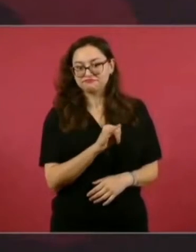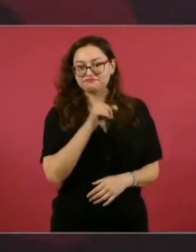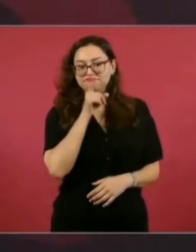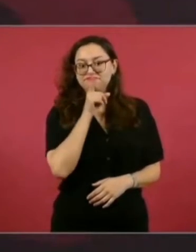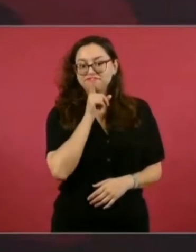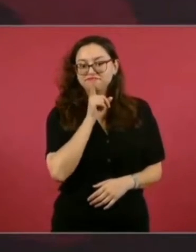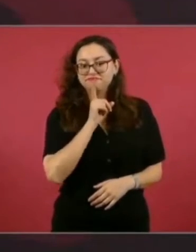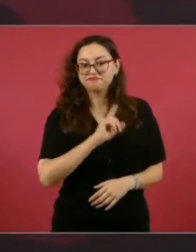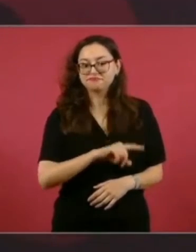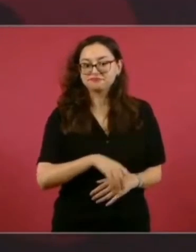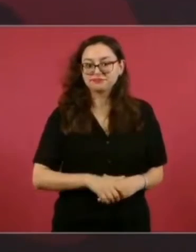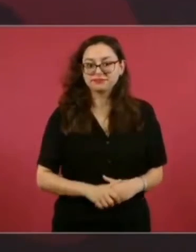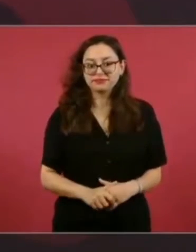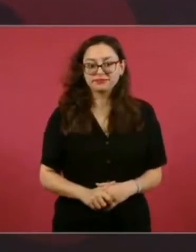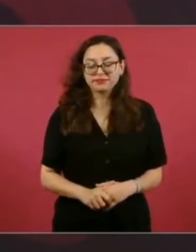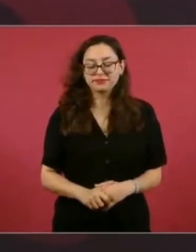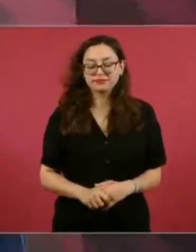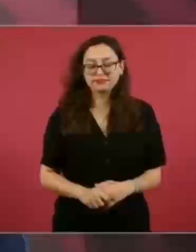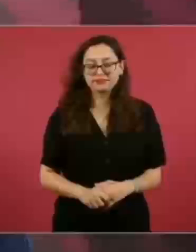calumniador,